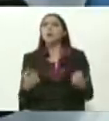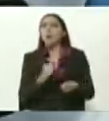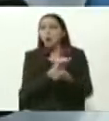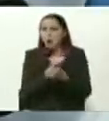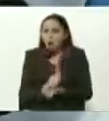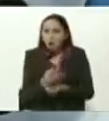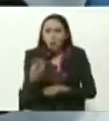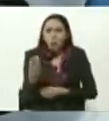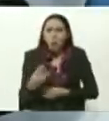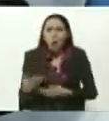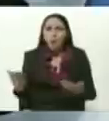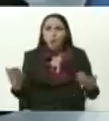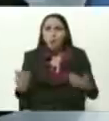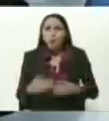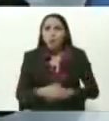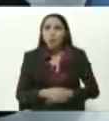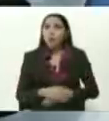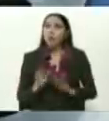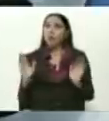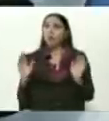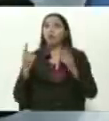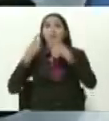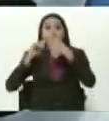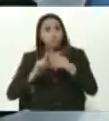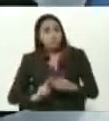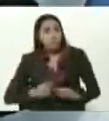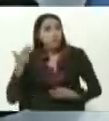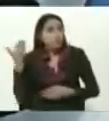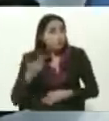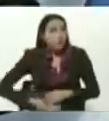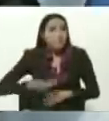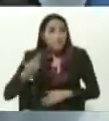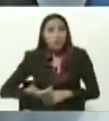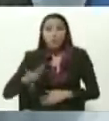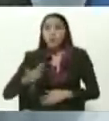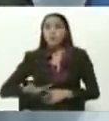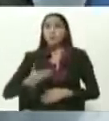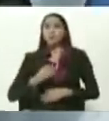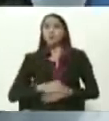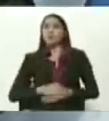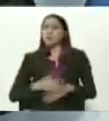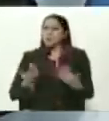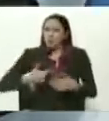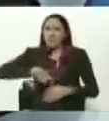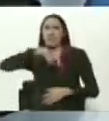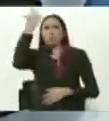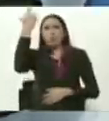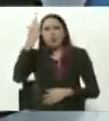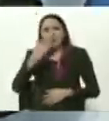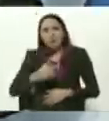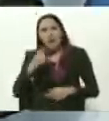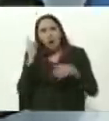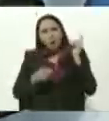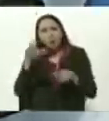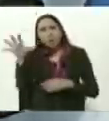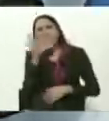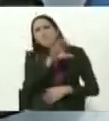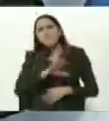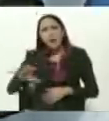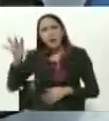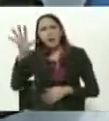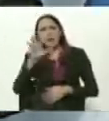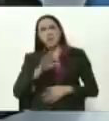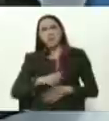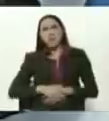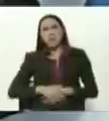¿Cuántos? Vayamos a las cifras para que le dé vergüenza a algunos países que